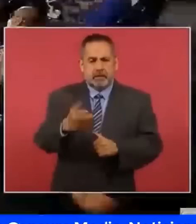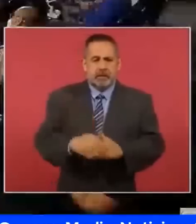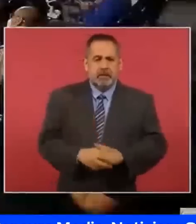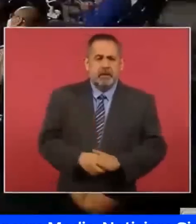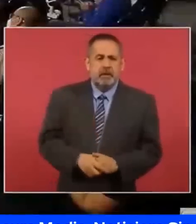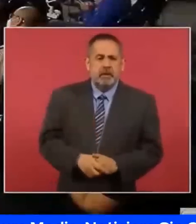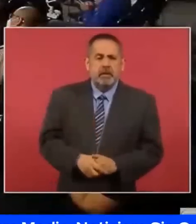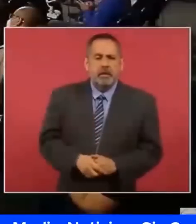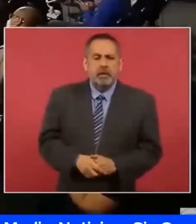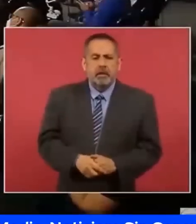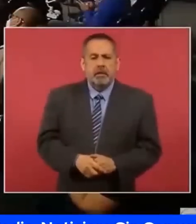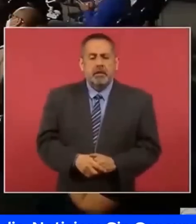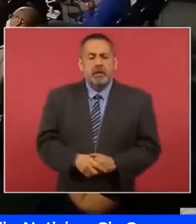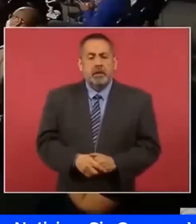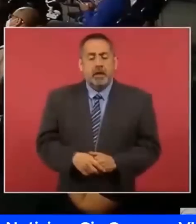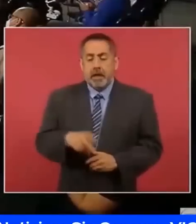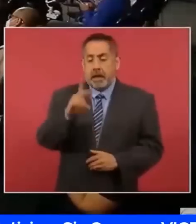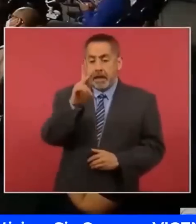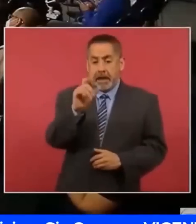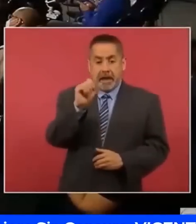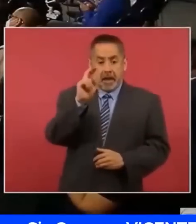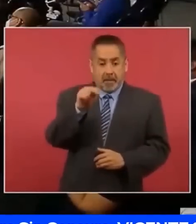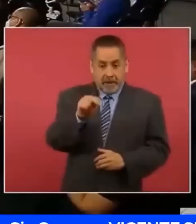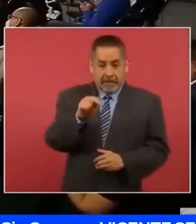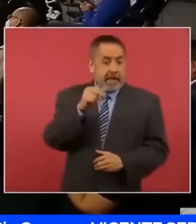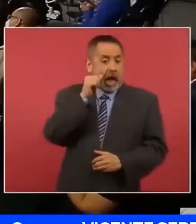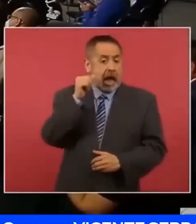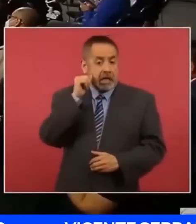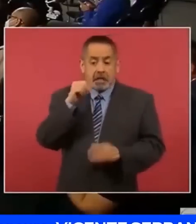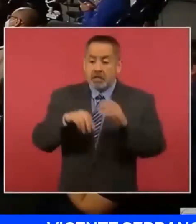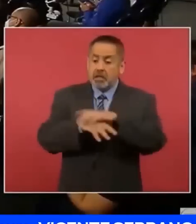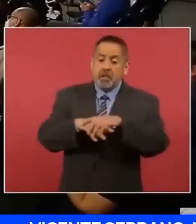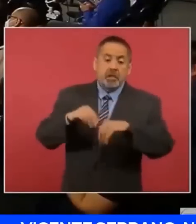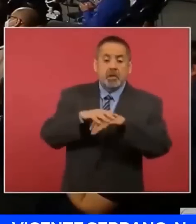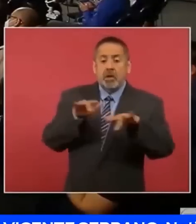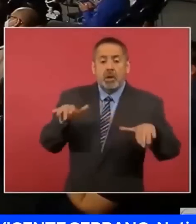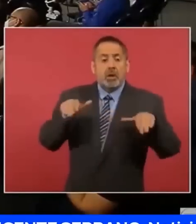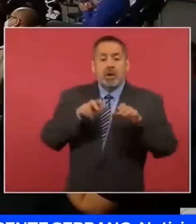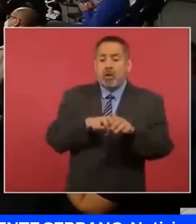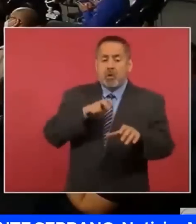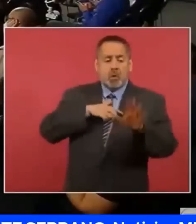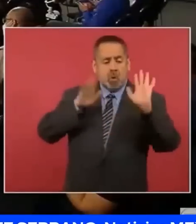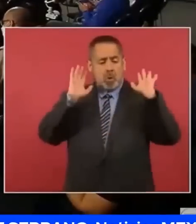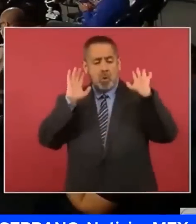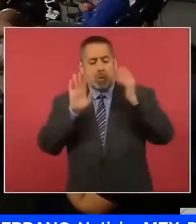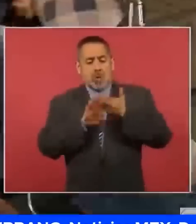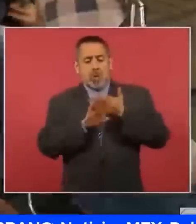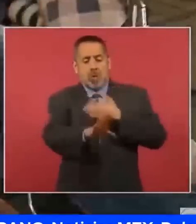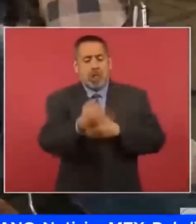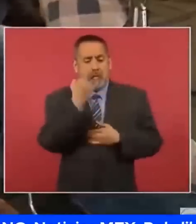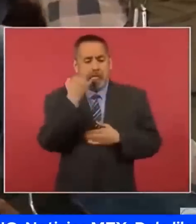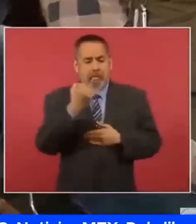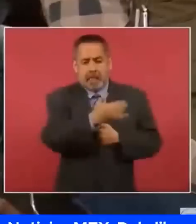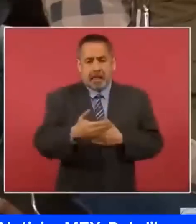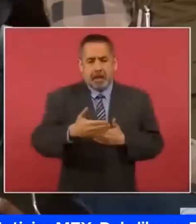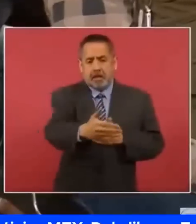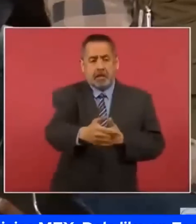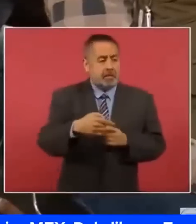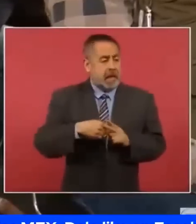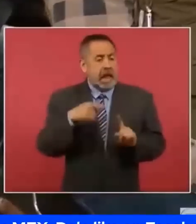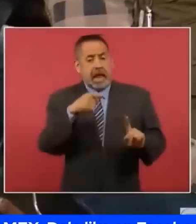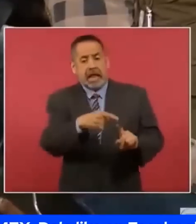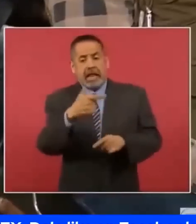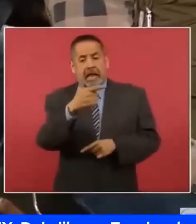PAN, presidente, se deslindó ayer de Genaro García Luna. Dice que él nunca fue militante, Genaro